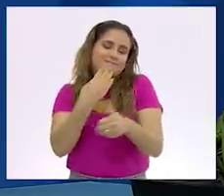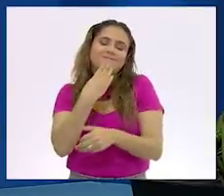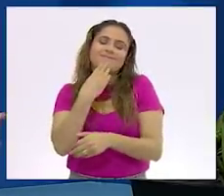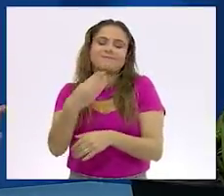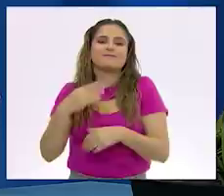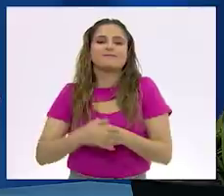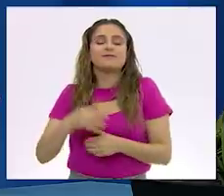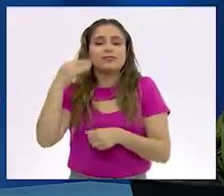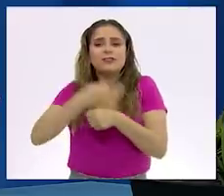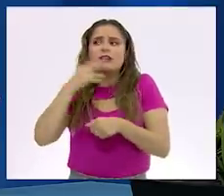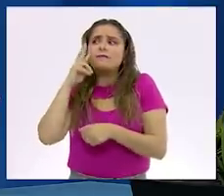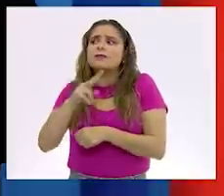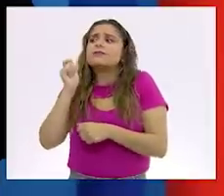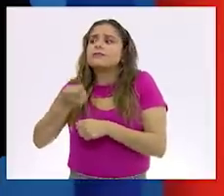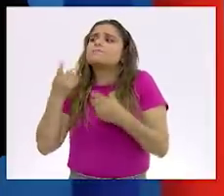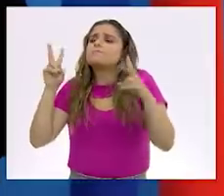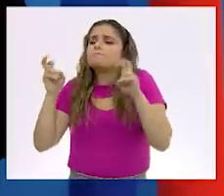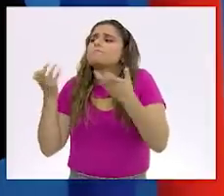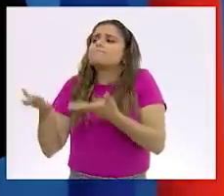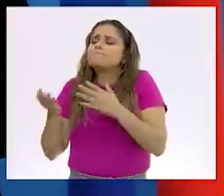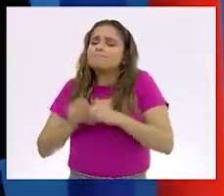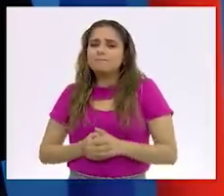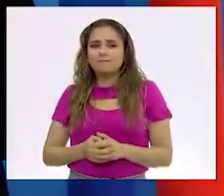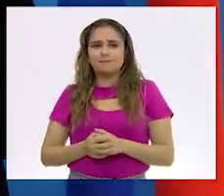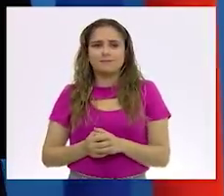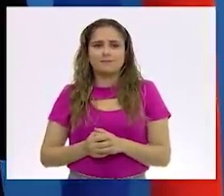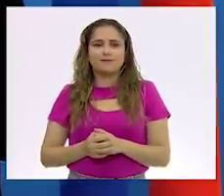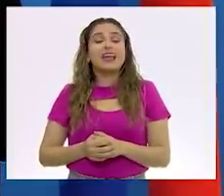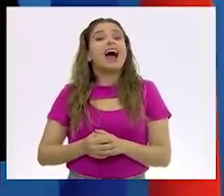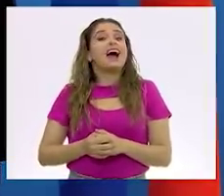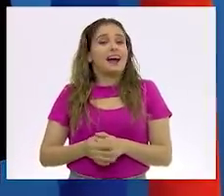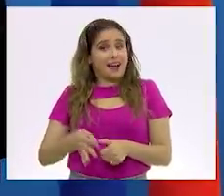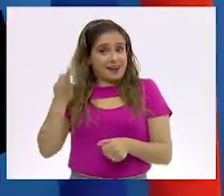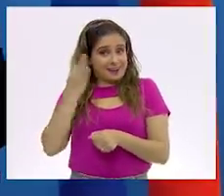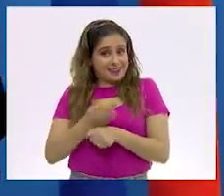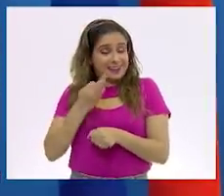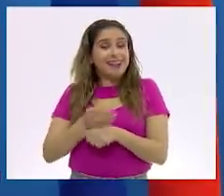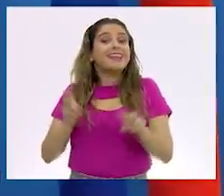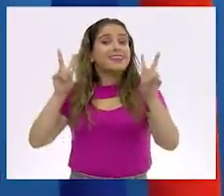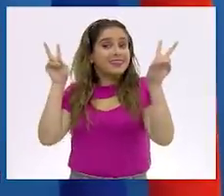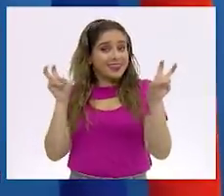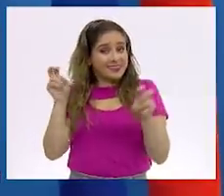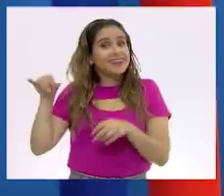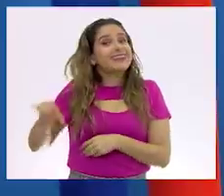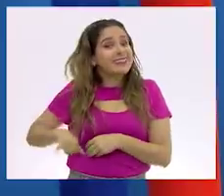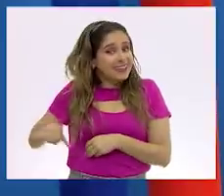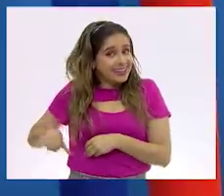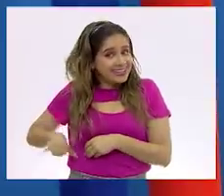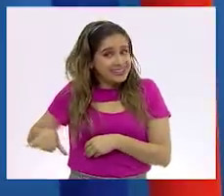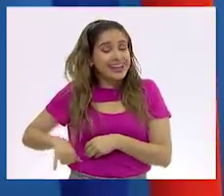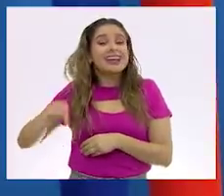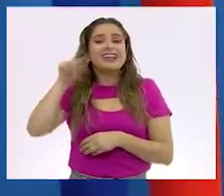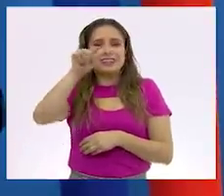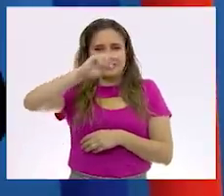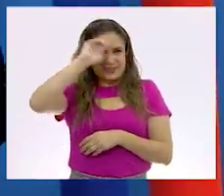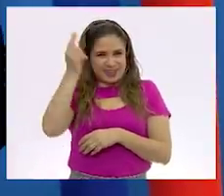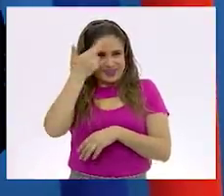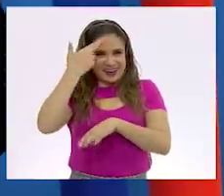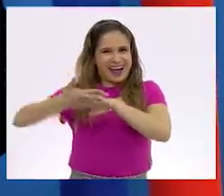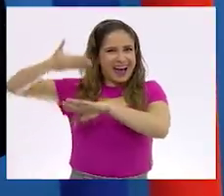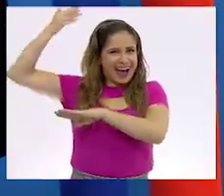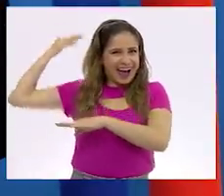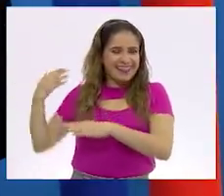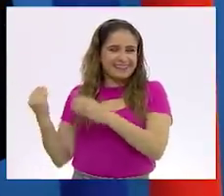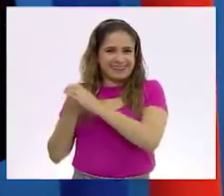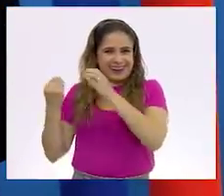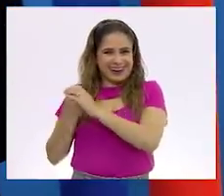vamos a ver en esta ocasión, maestro. Pues vamos a ver un tema muy interesante. Como recordarás, en las clases anteriores de